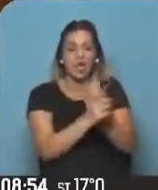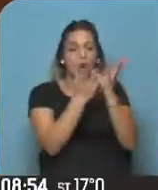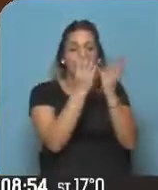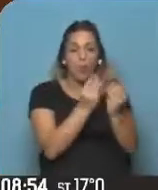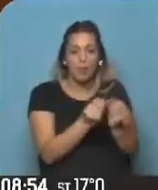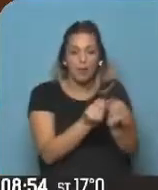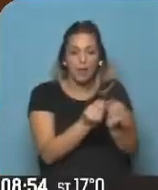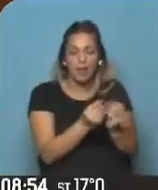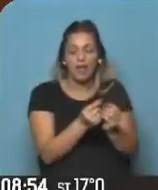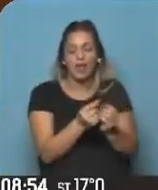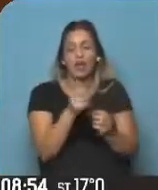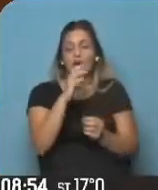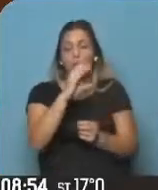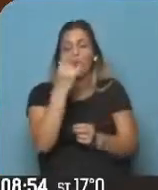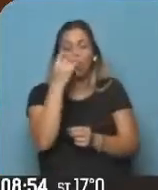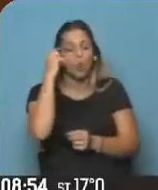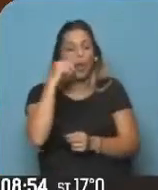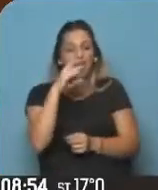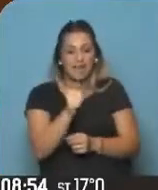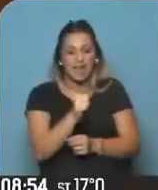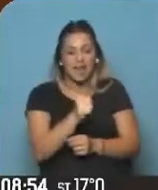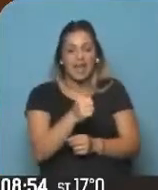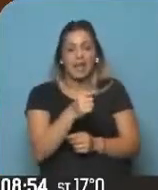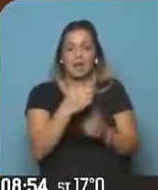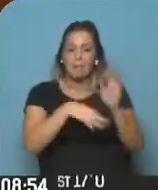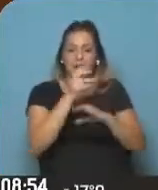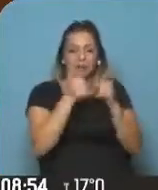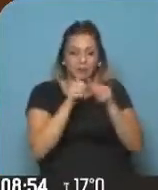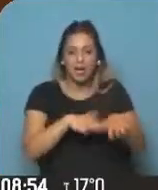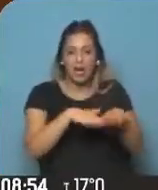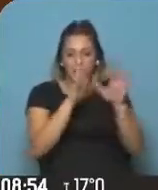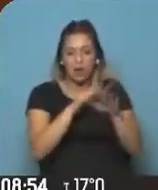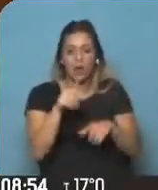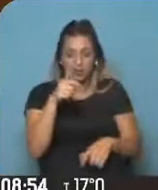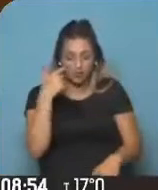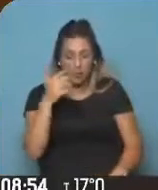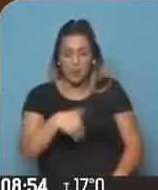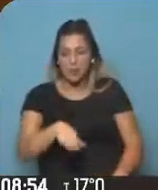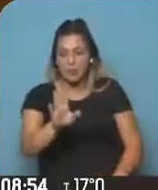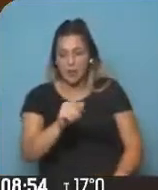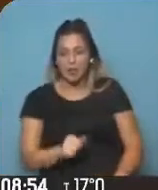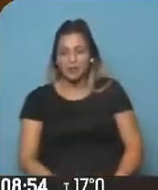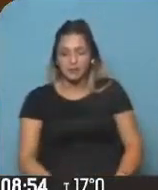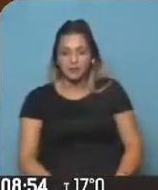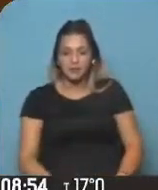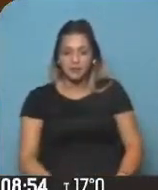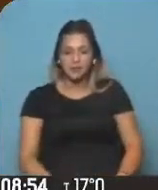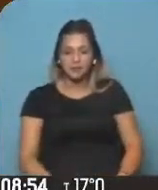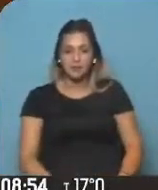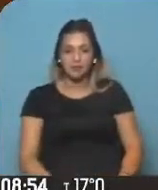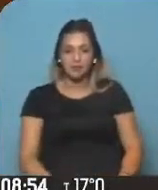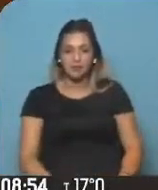cuenca del plata principalmente va a padecer mayor cantidad de inundaciones esto es lo que se está empezando a ver como tendencia y lo que se espera